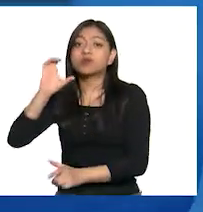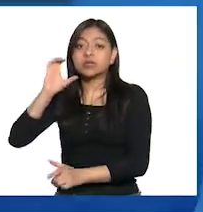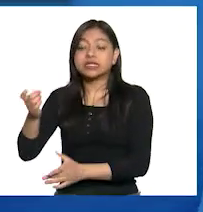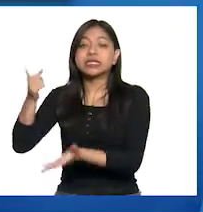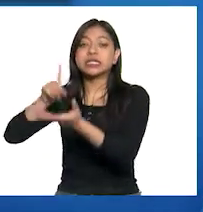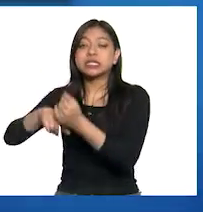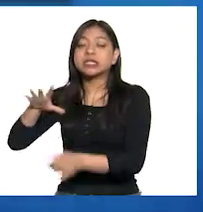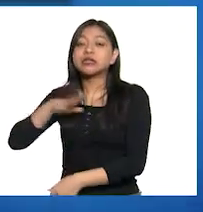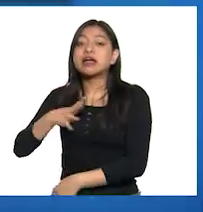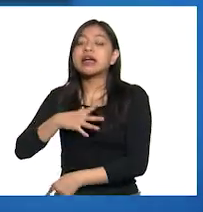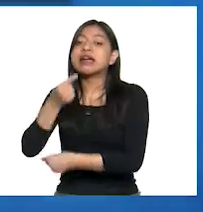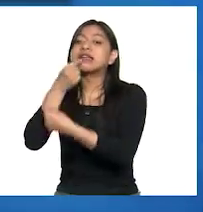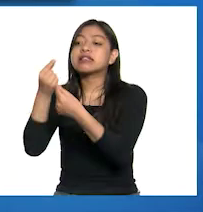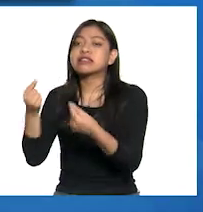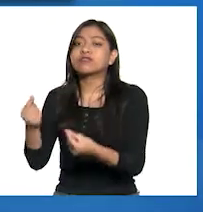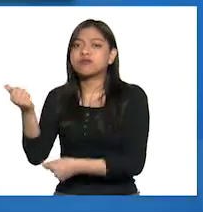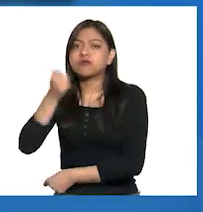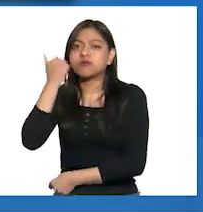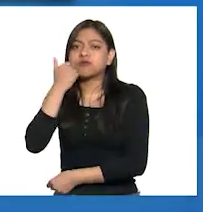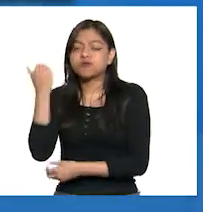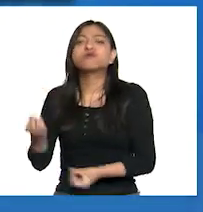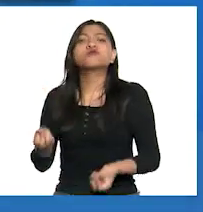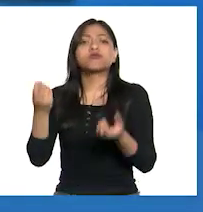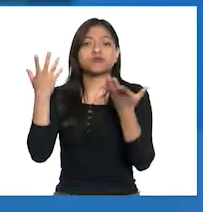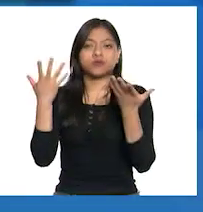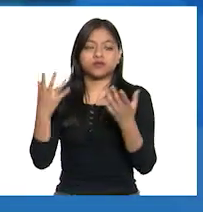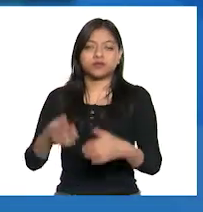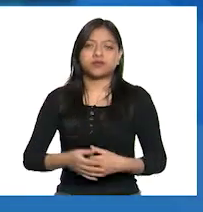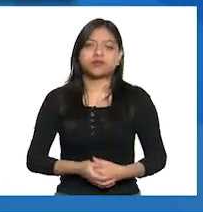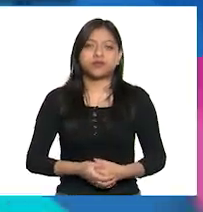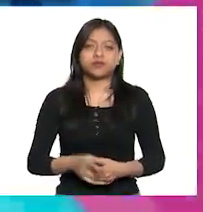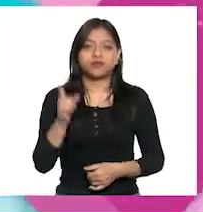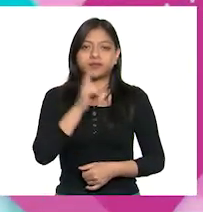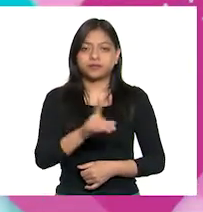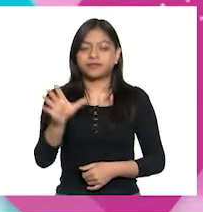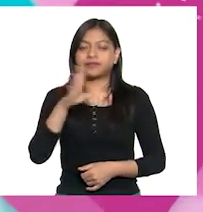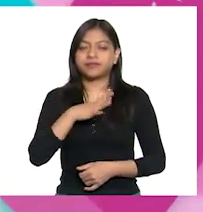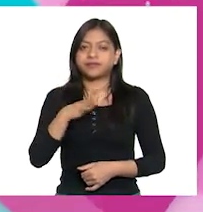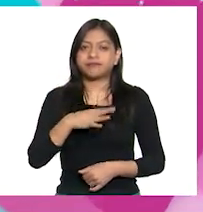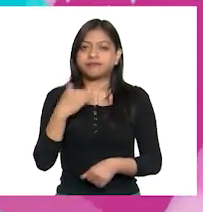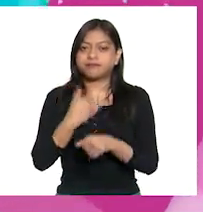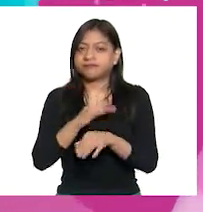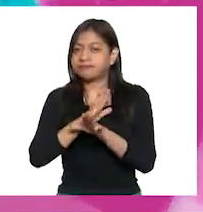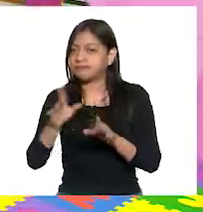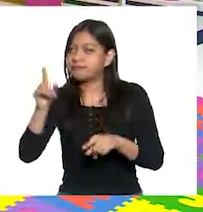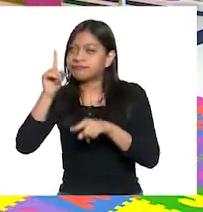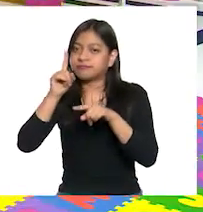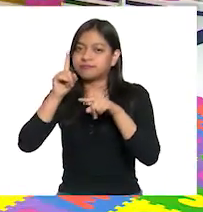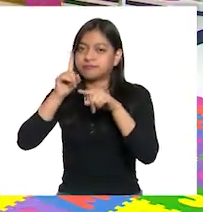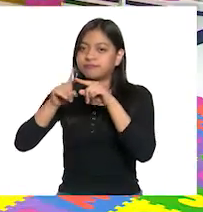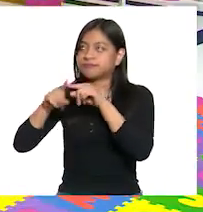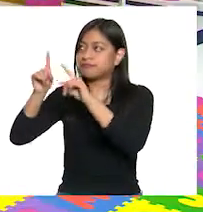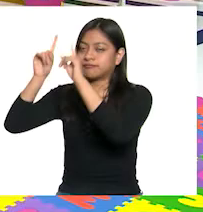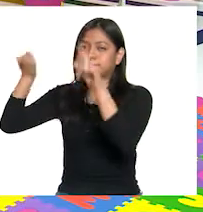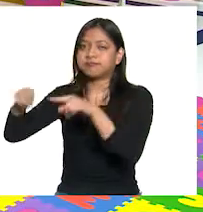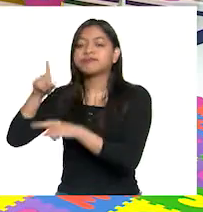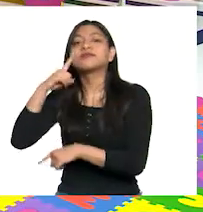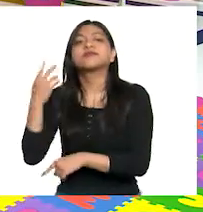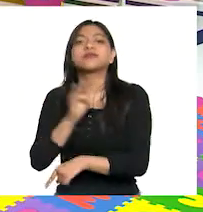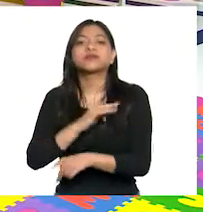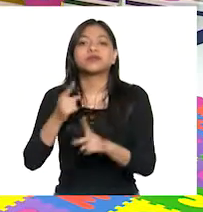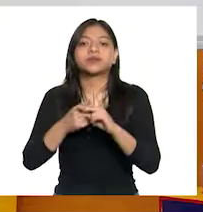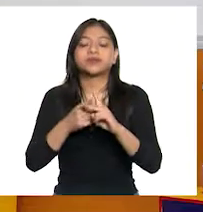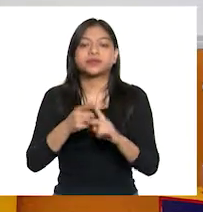C? Muy bien, tenemos todo listo para comenzar a resolver nuestro desafío. Y vamos a analizar muy bien todos estos